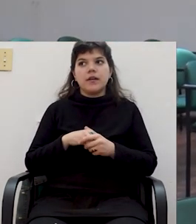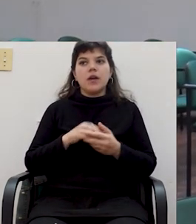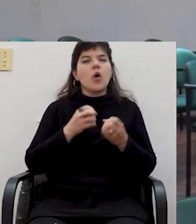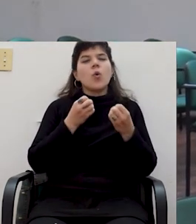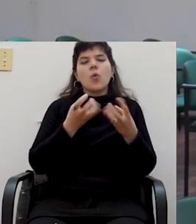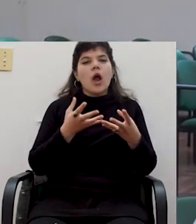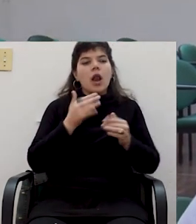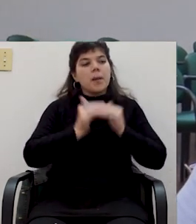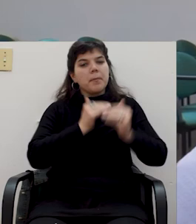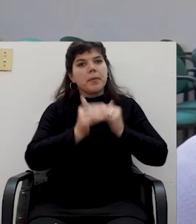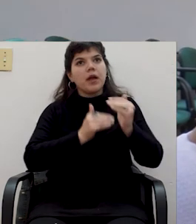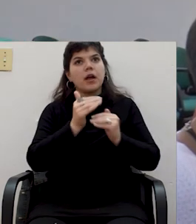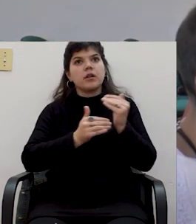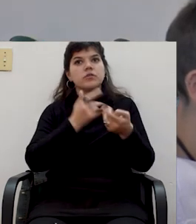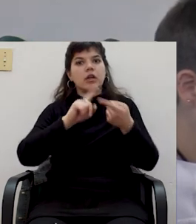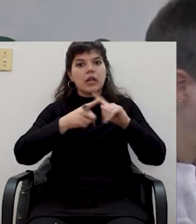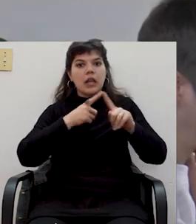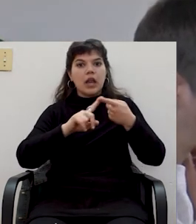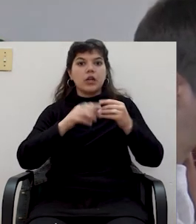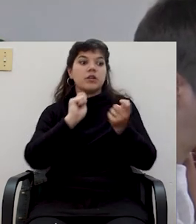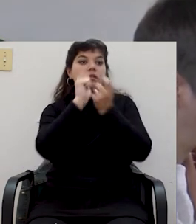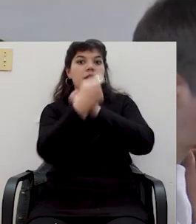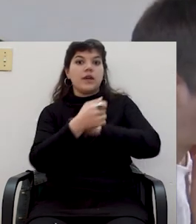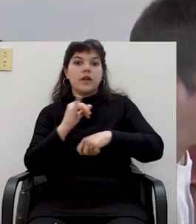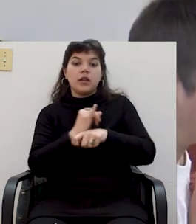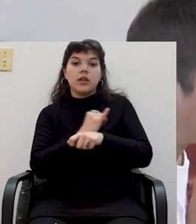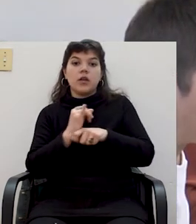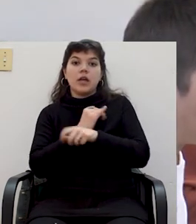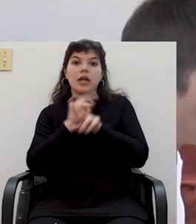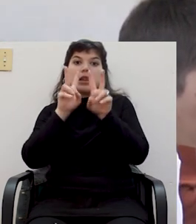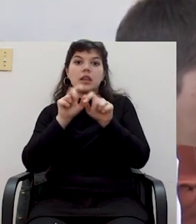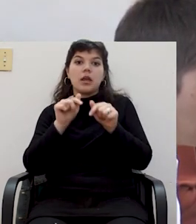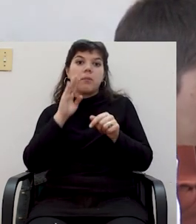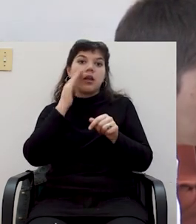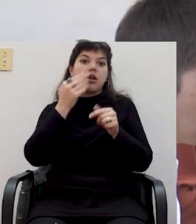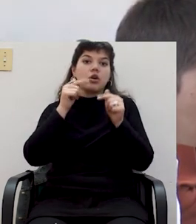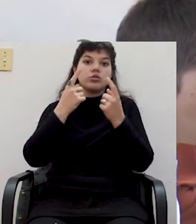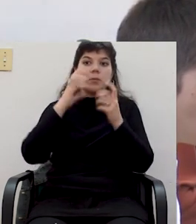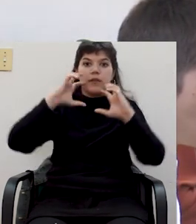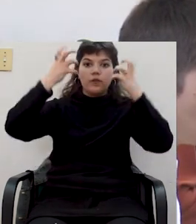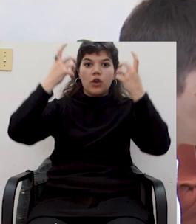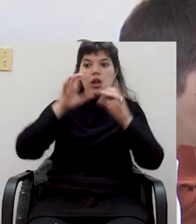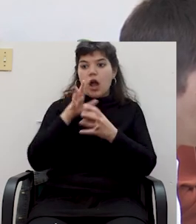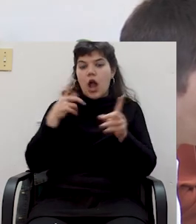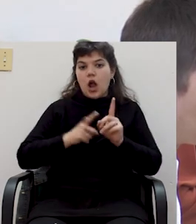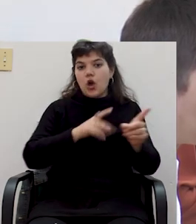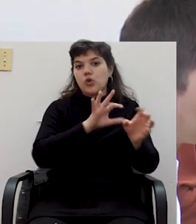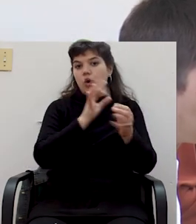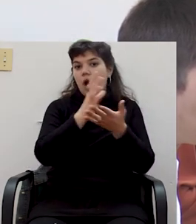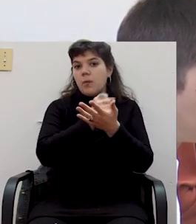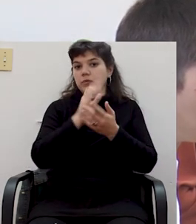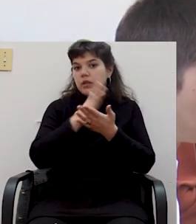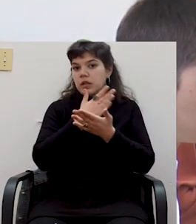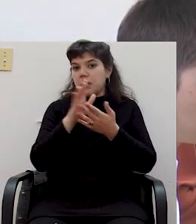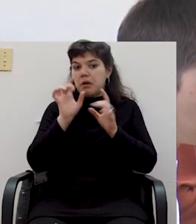¿Cuáles son los pasos a dar en relación a la transformación institucional en cuanto al reconocimiento de las violencias, acoso, abuso y discriminación que